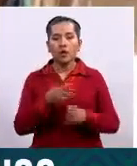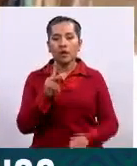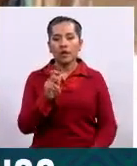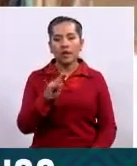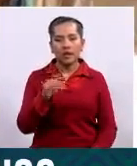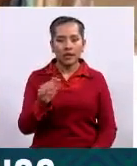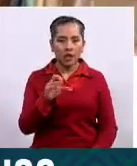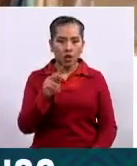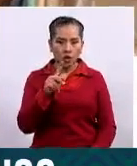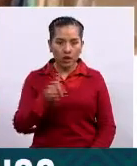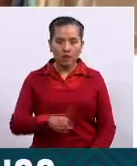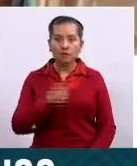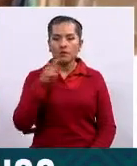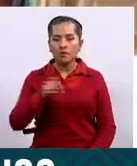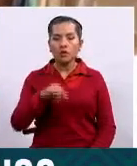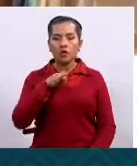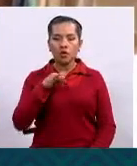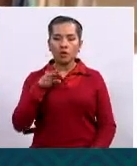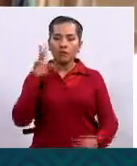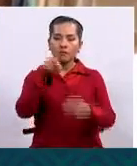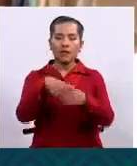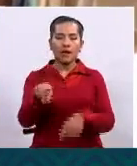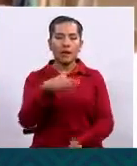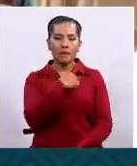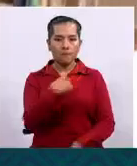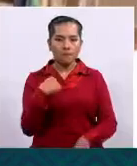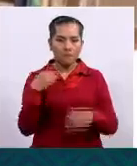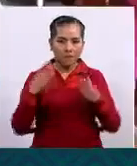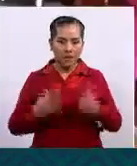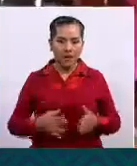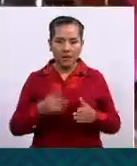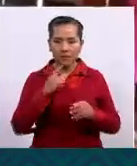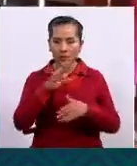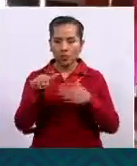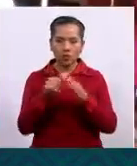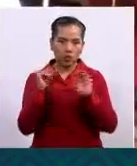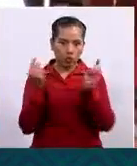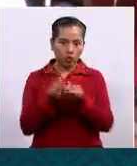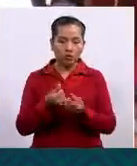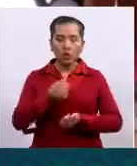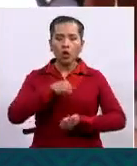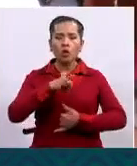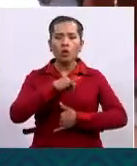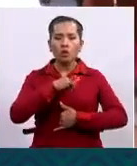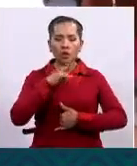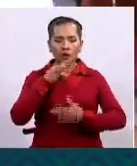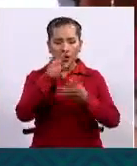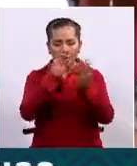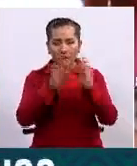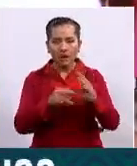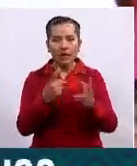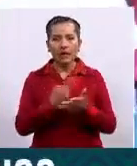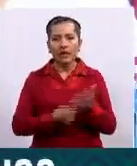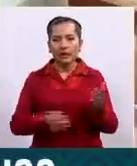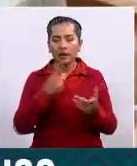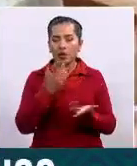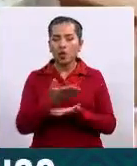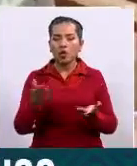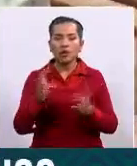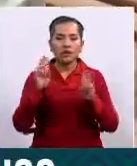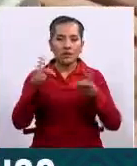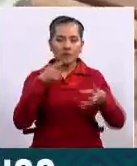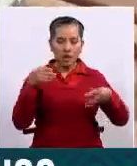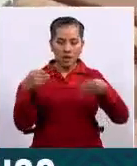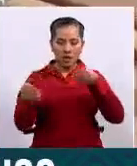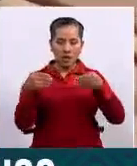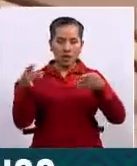Marín. Soy miembro del grupo de artesanas Codemoa. Mi arte mío es la elaboración de artículos